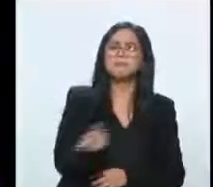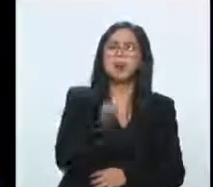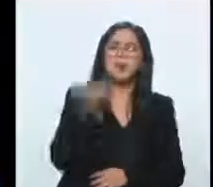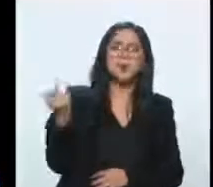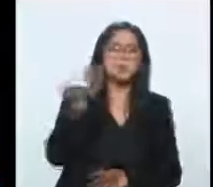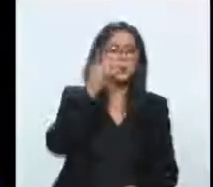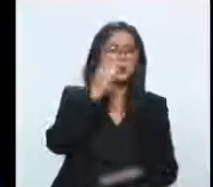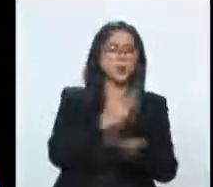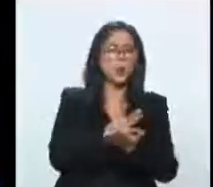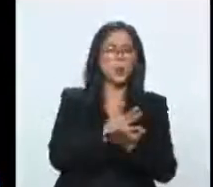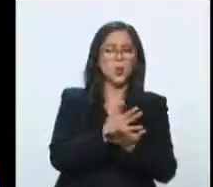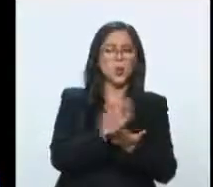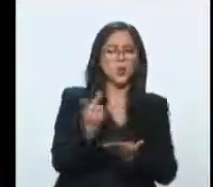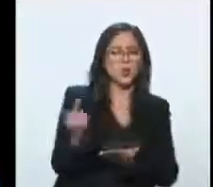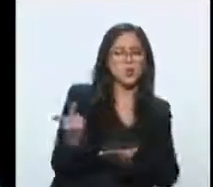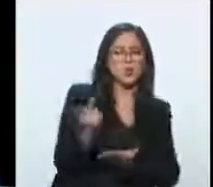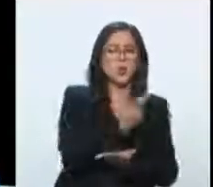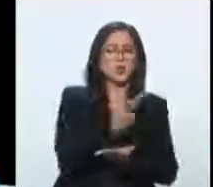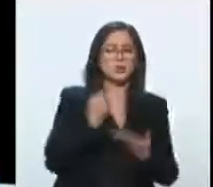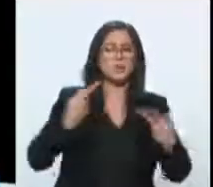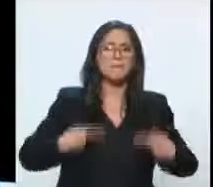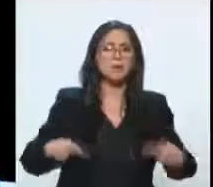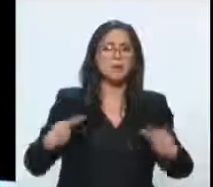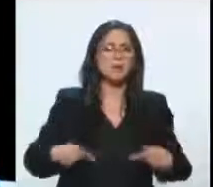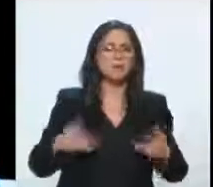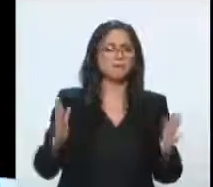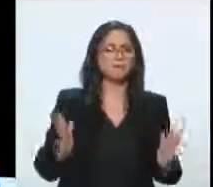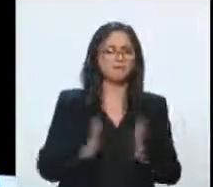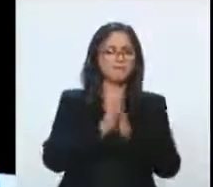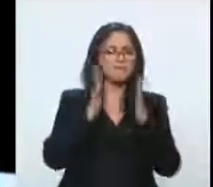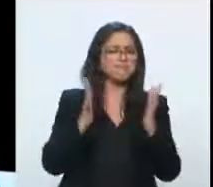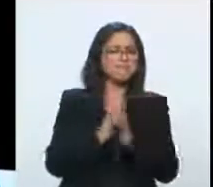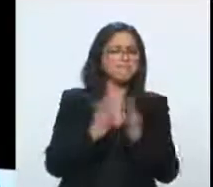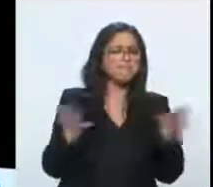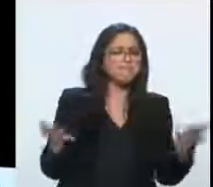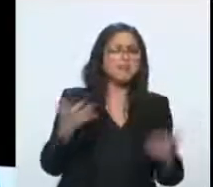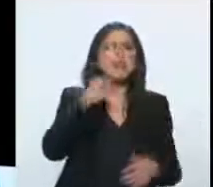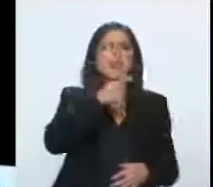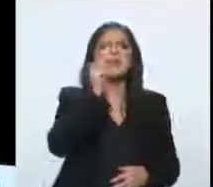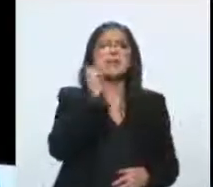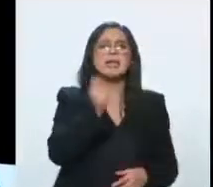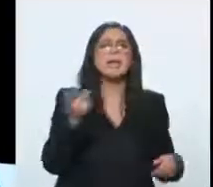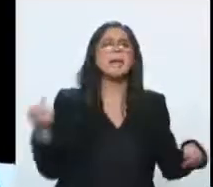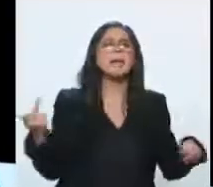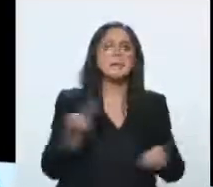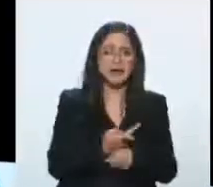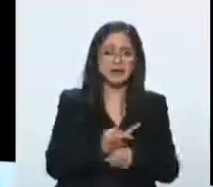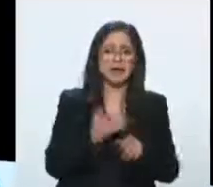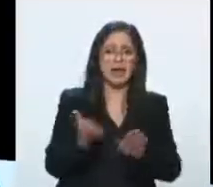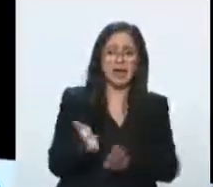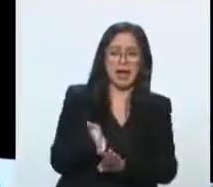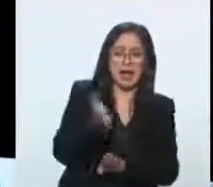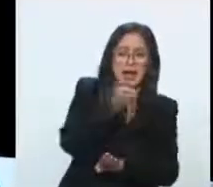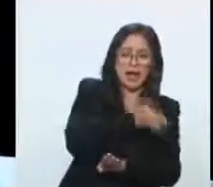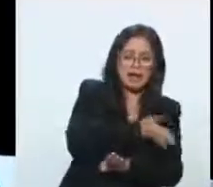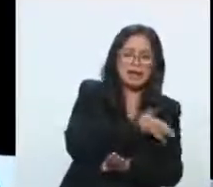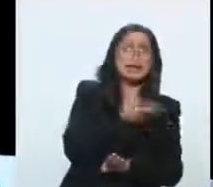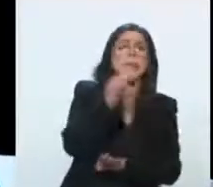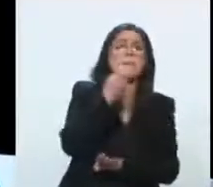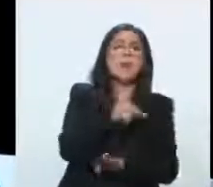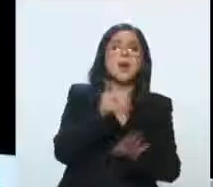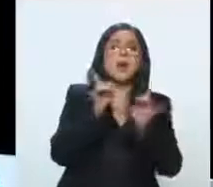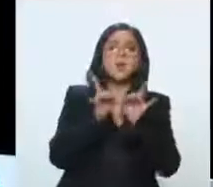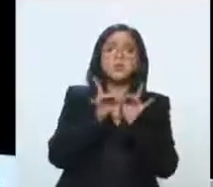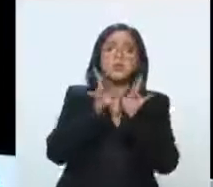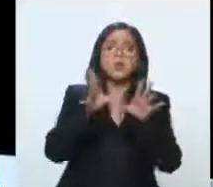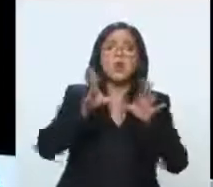2 participantes estadísticamente que se podría prever, y en caso de que se volviera a dar